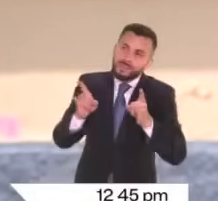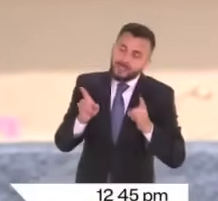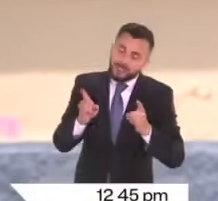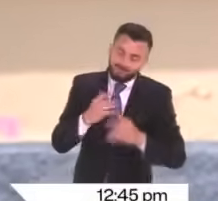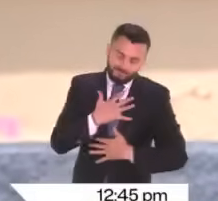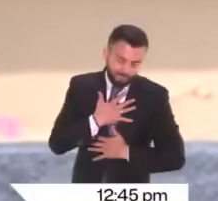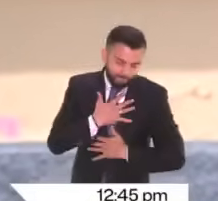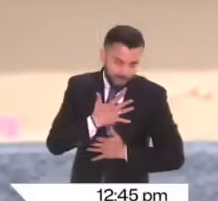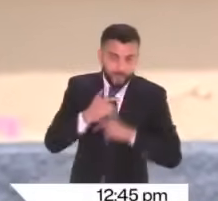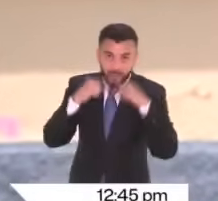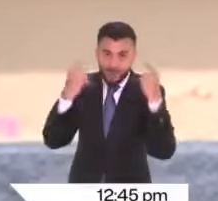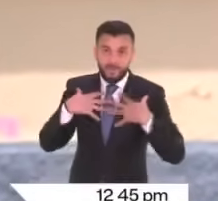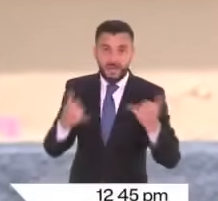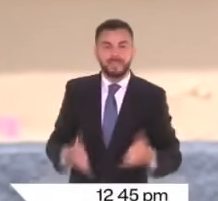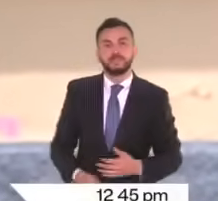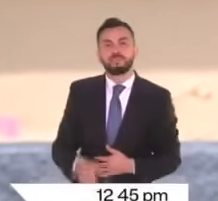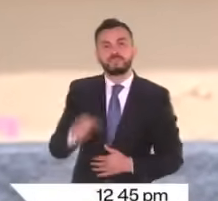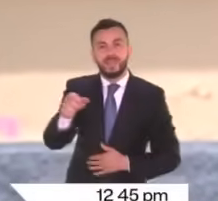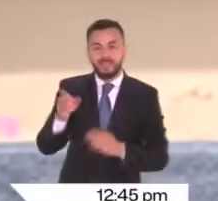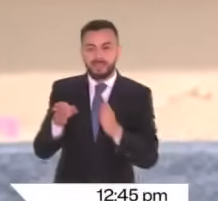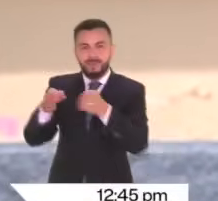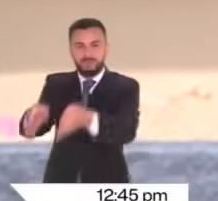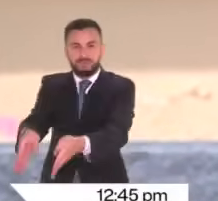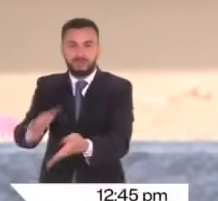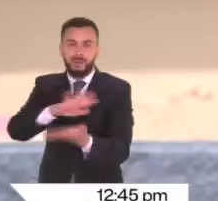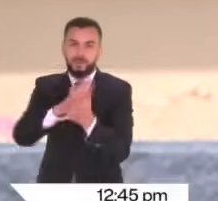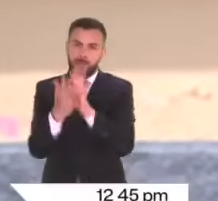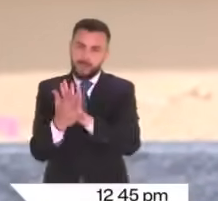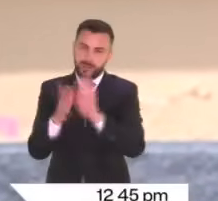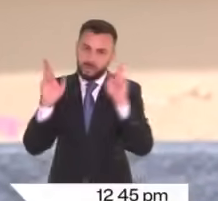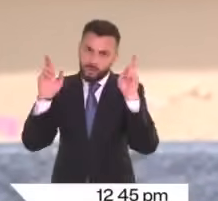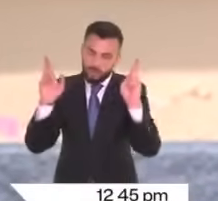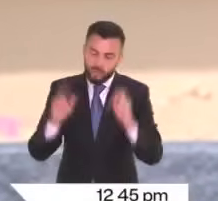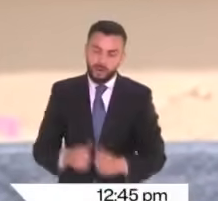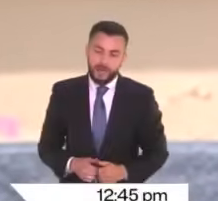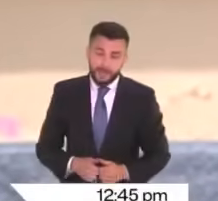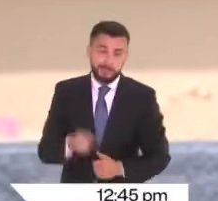Paz en la tumba de la gorda Fabiola, tan querida por todos los colombianos, y también acompañamos a su familia.